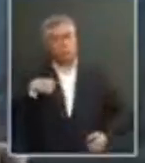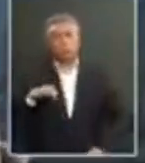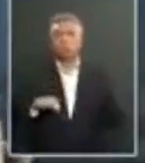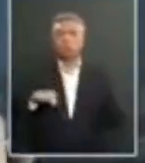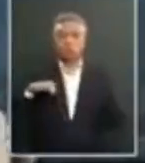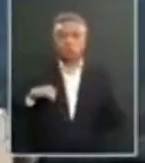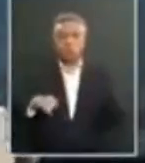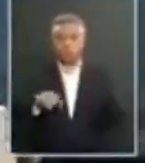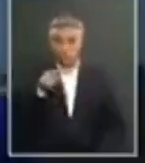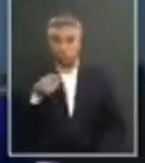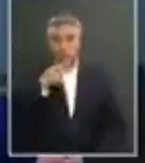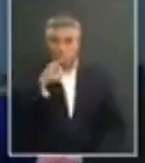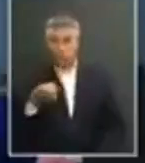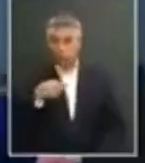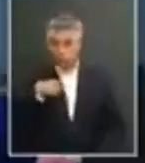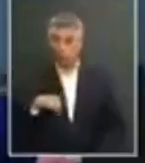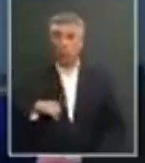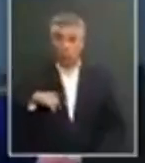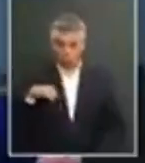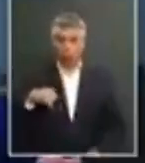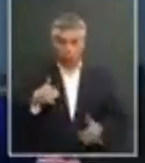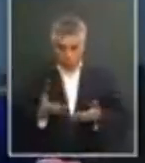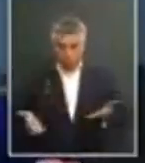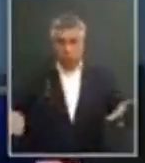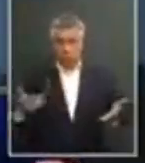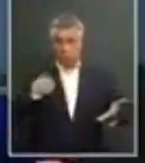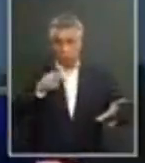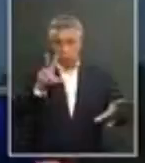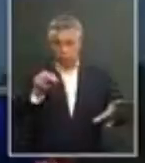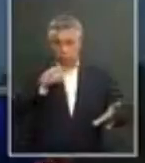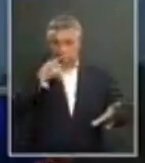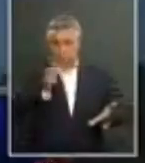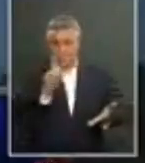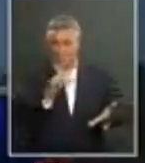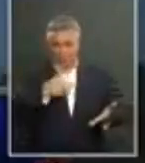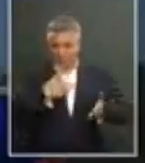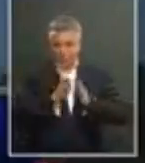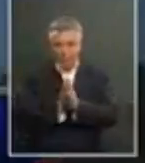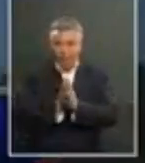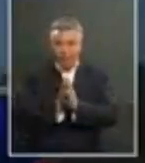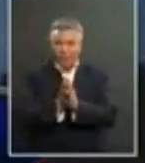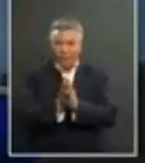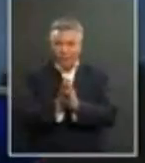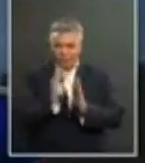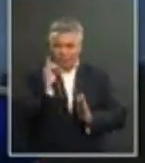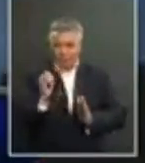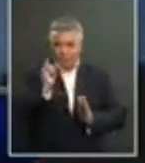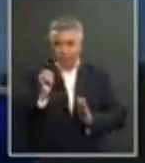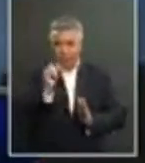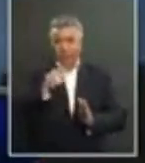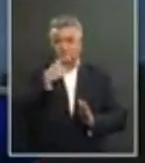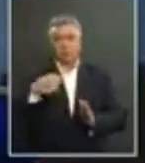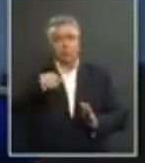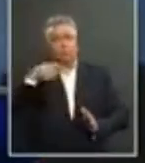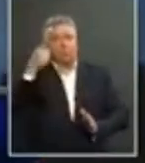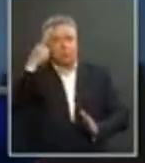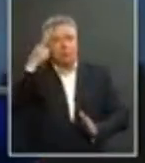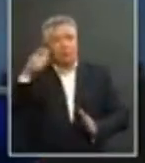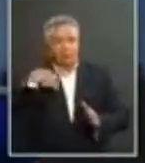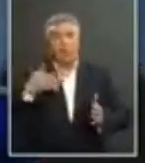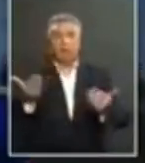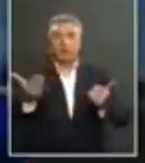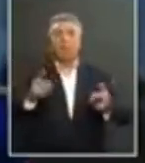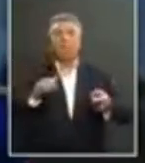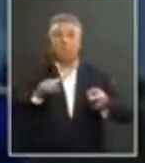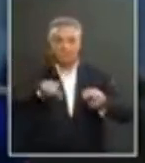orgullosa de haber sido ministra de la Concertación? Yo, por supuesto, y esto nunca lo he negado, por favor. A nosotros nos parece que necesitábamos hacer más cambios y